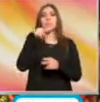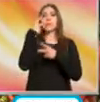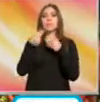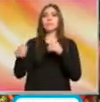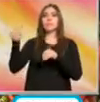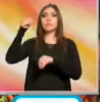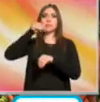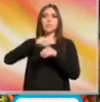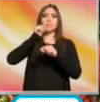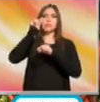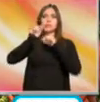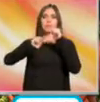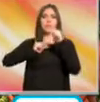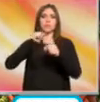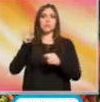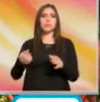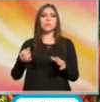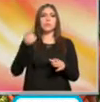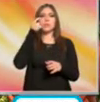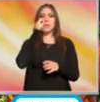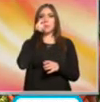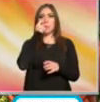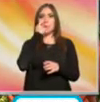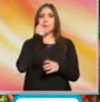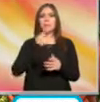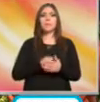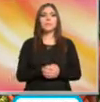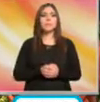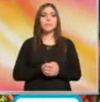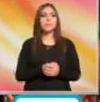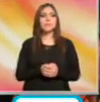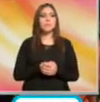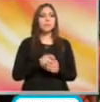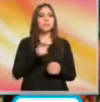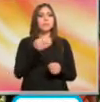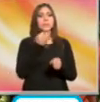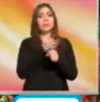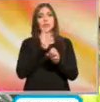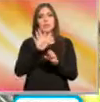montarlo, vamos a irlo montando uno y uno. Este lado ya tengo tantito montado.